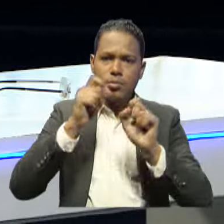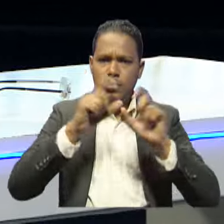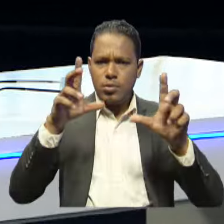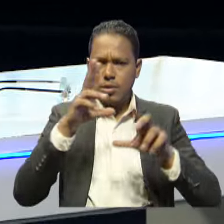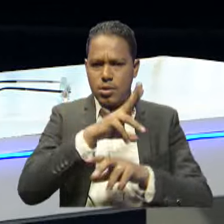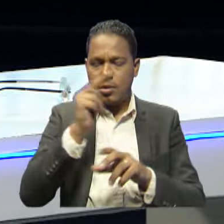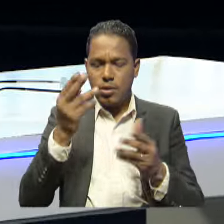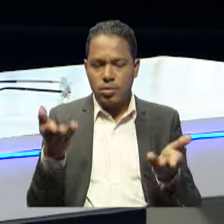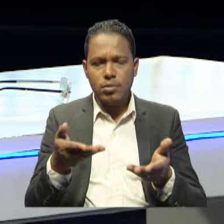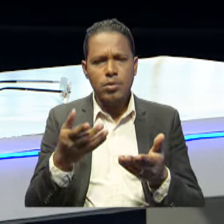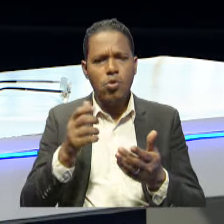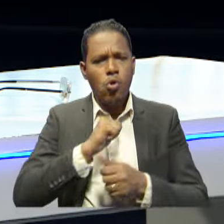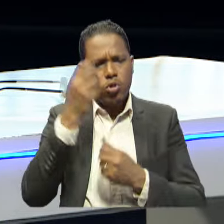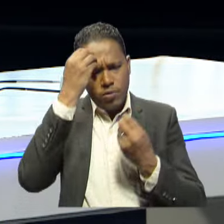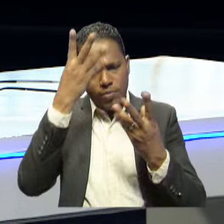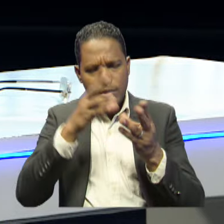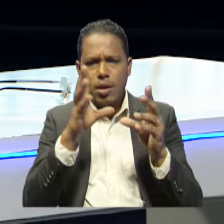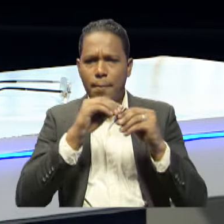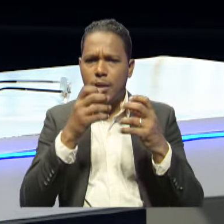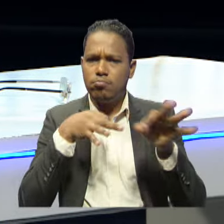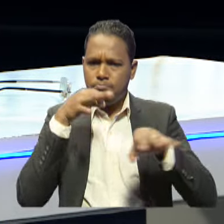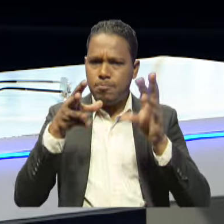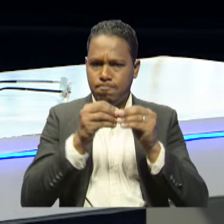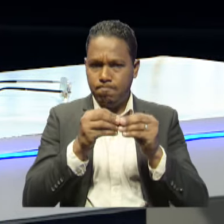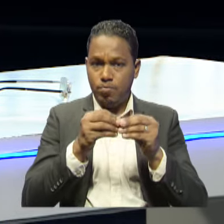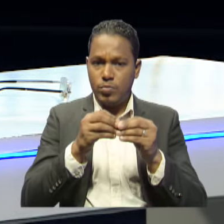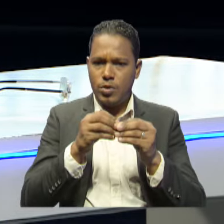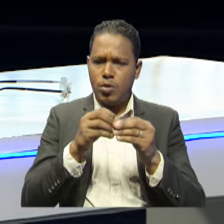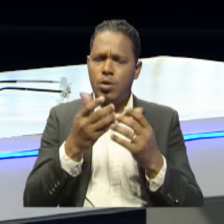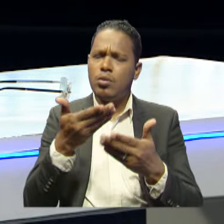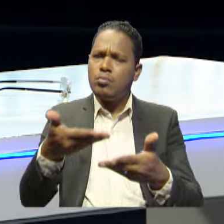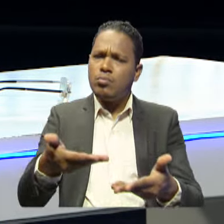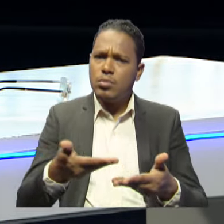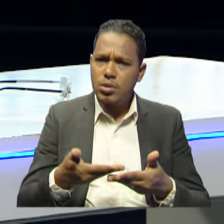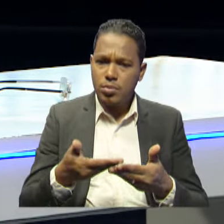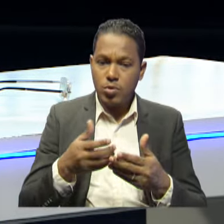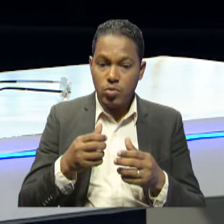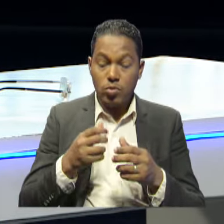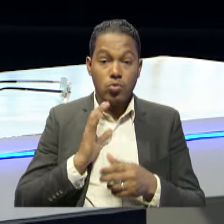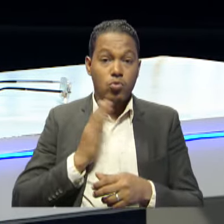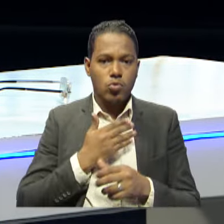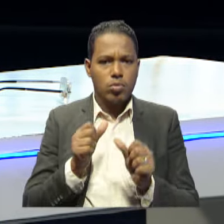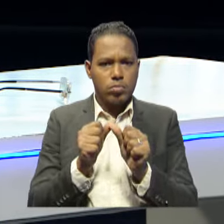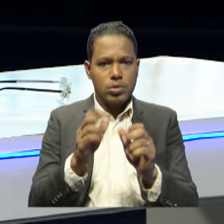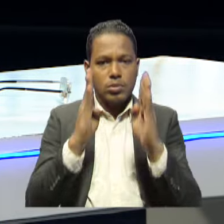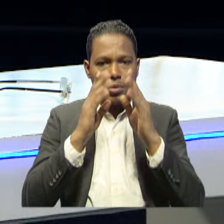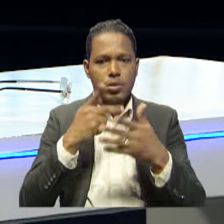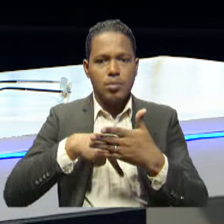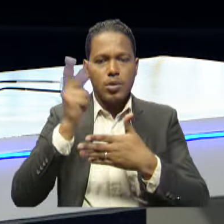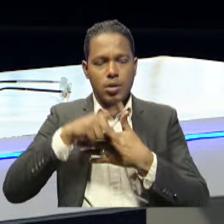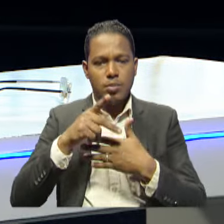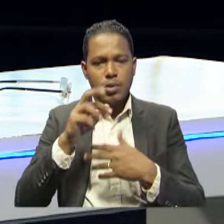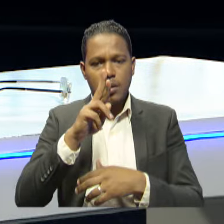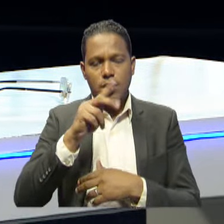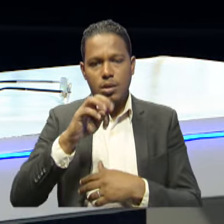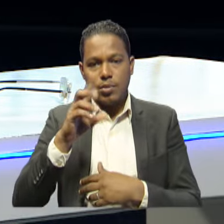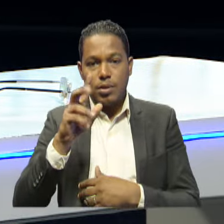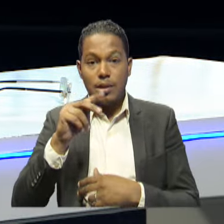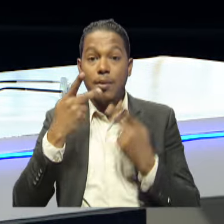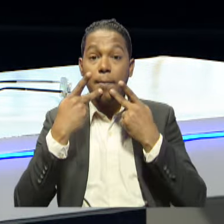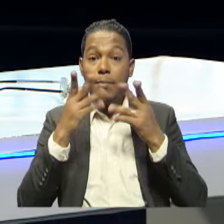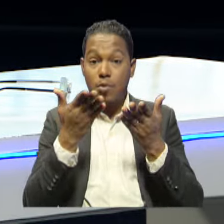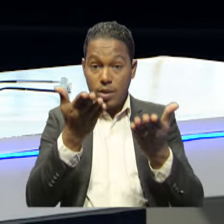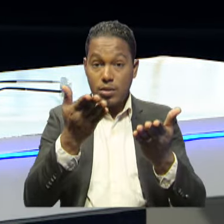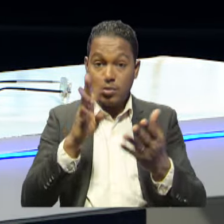ampliamos esta y otras informaciones Por lo pronto les invitamos a que continúe con nosotros disfrutando de la programación de r tvd tu televisión